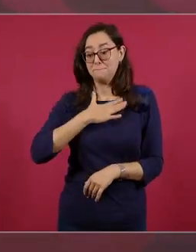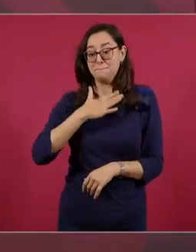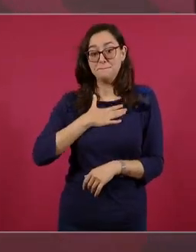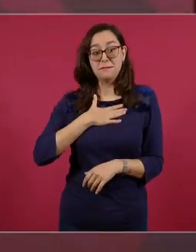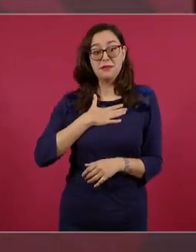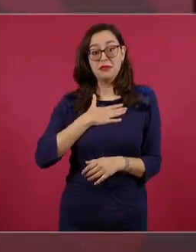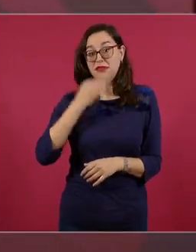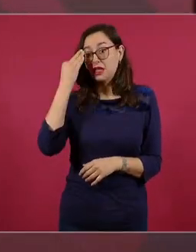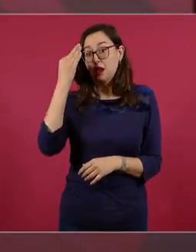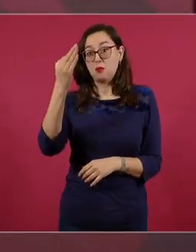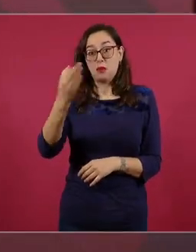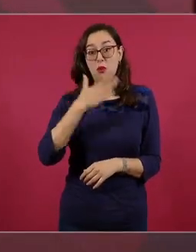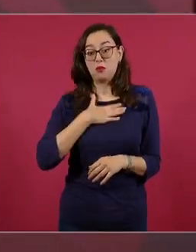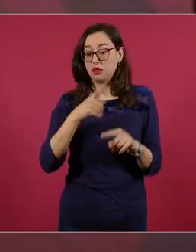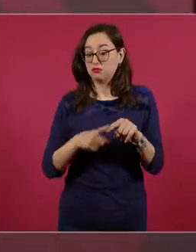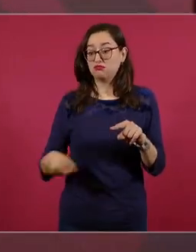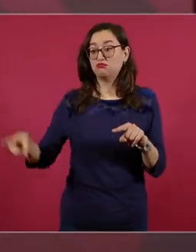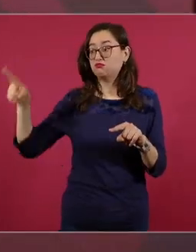ciclo.